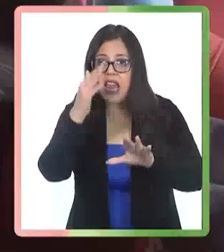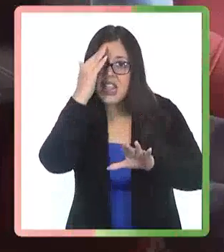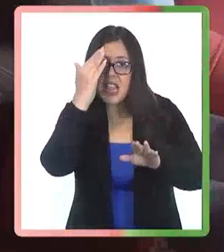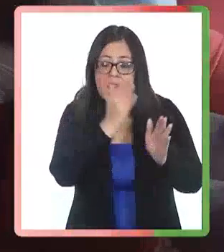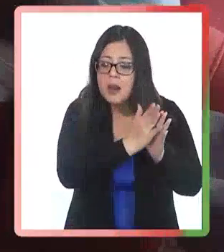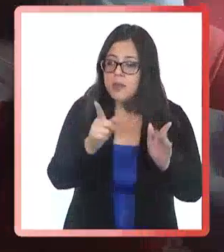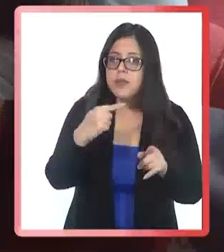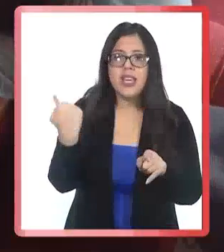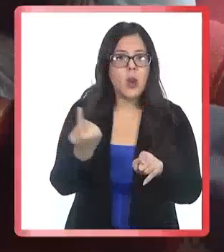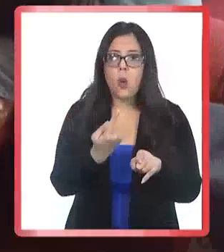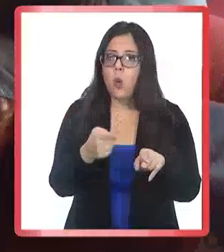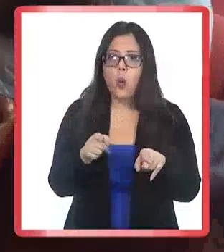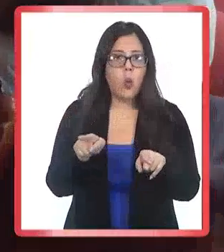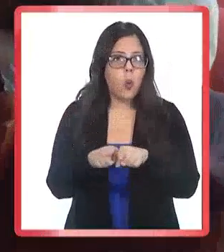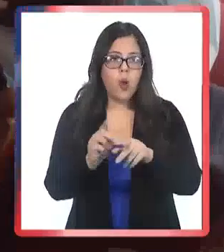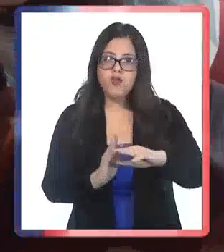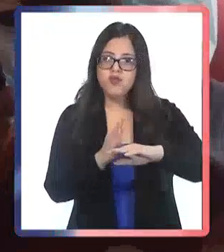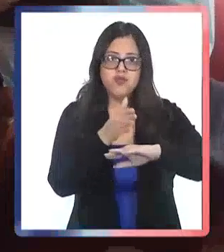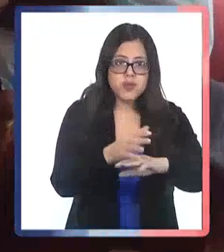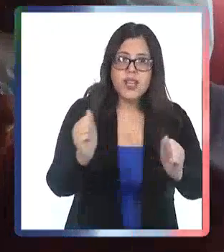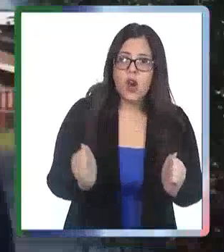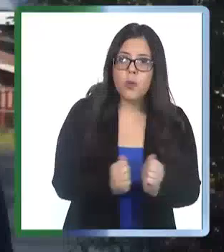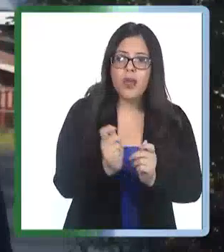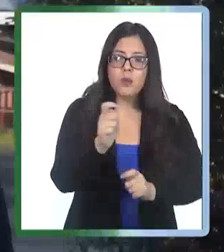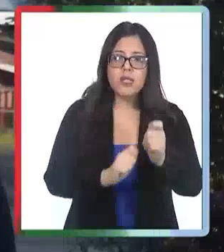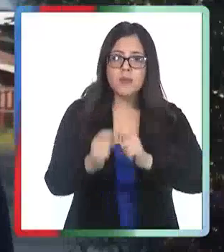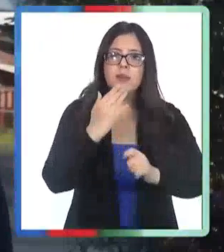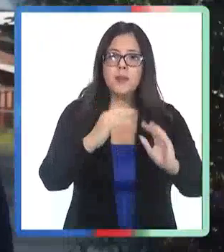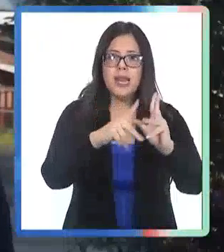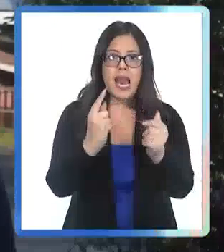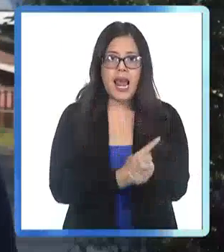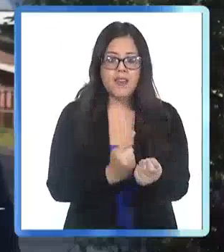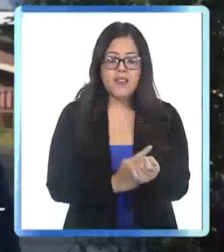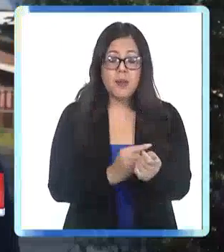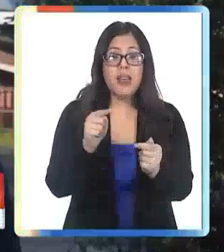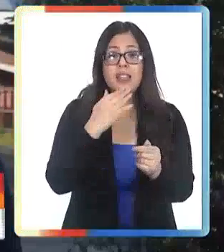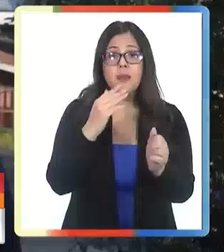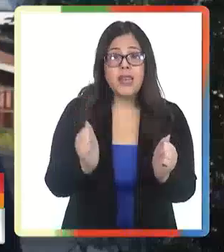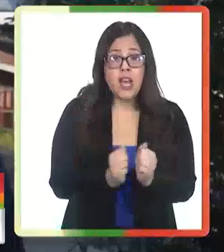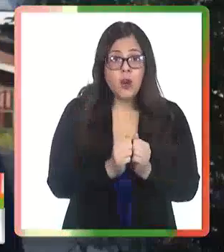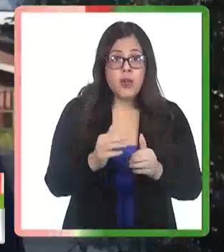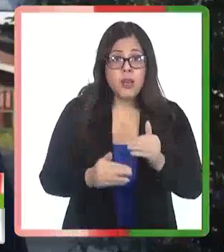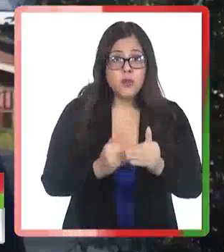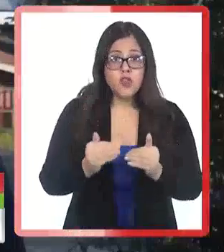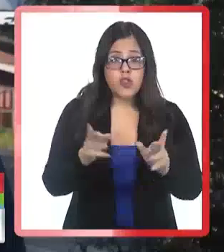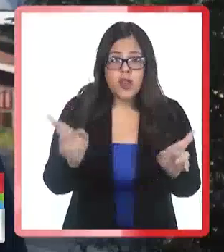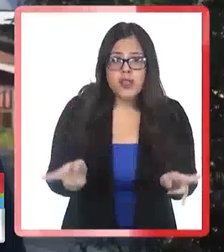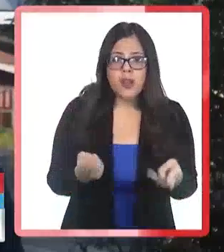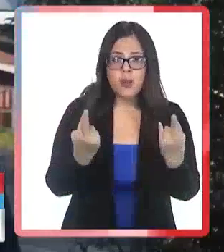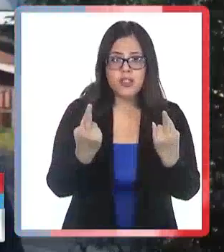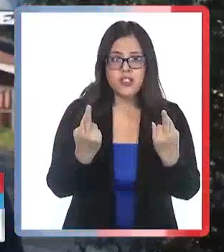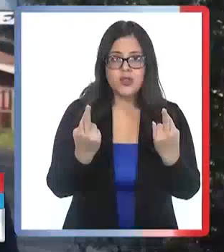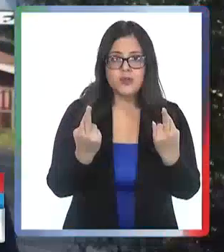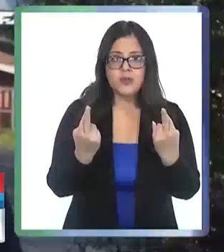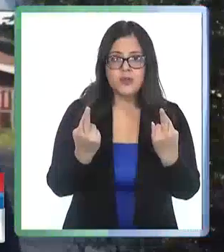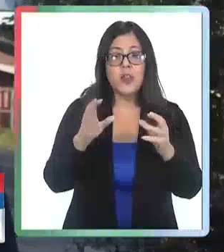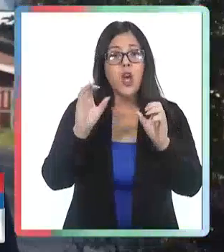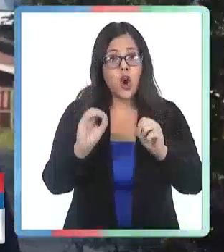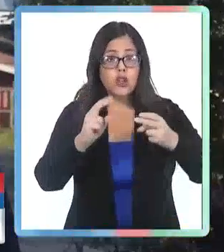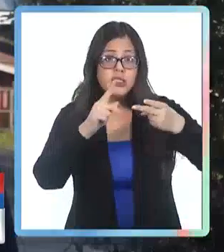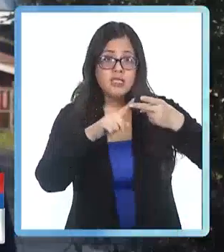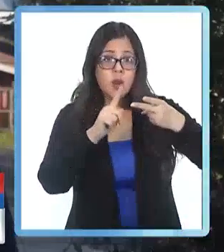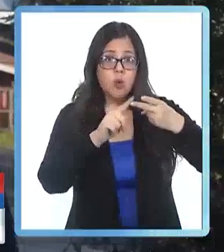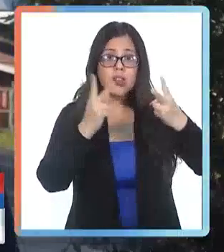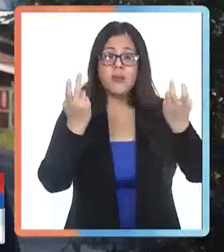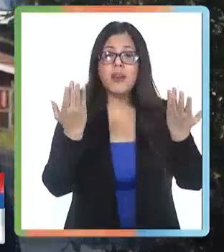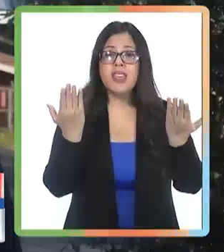10 días, nosotros vamos a su sala, acompañamos su tratamiento, acompañamos a la familia y acompañamos en este proceso de recuperación. O la modalidad